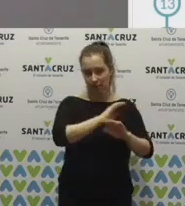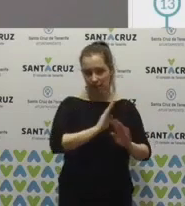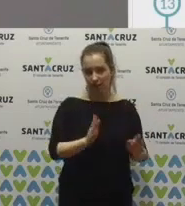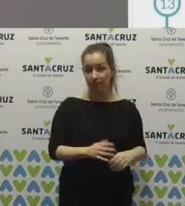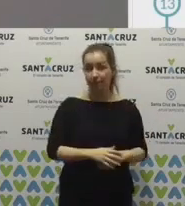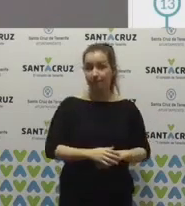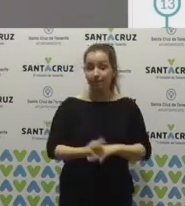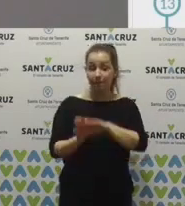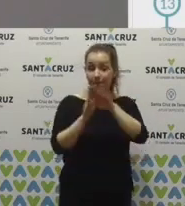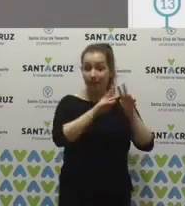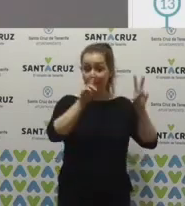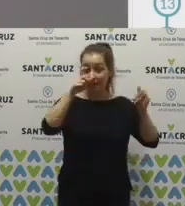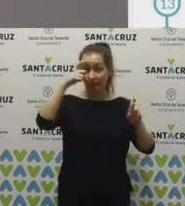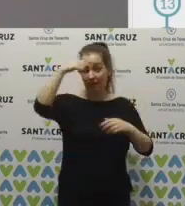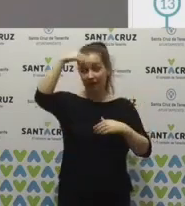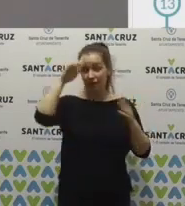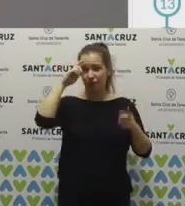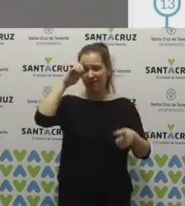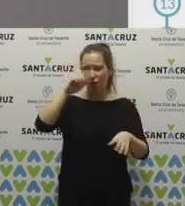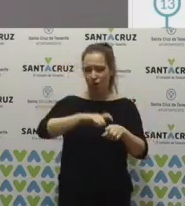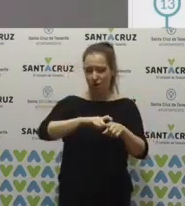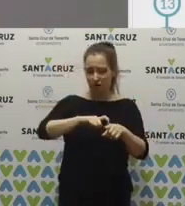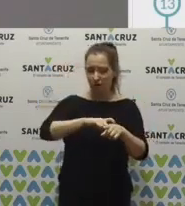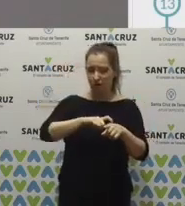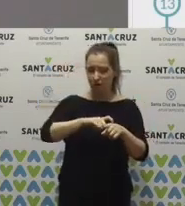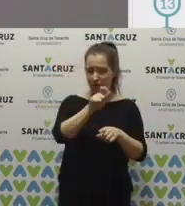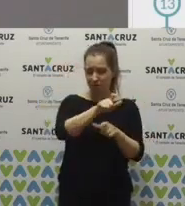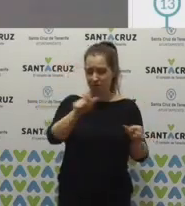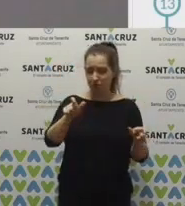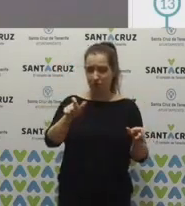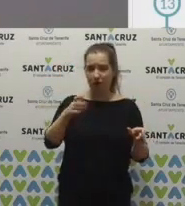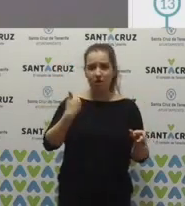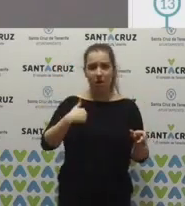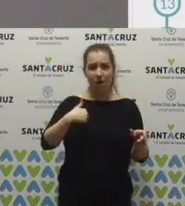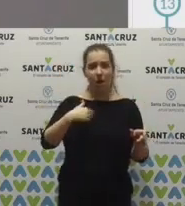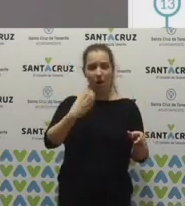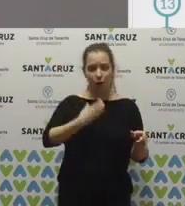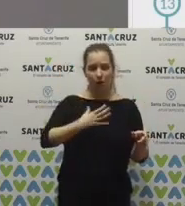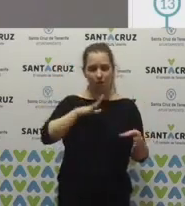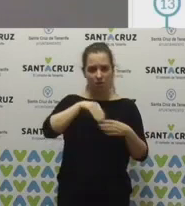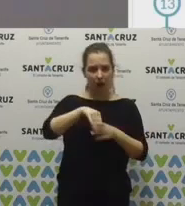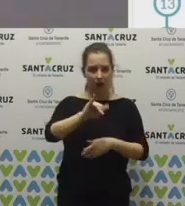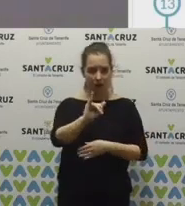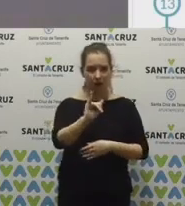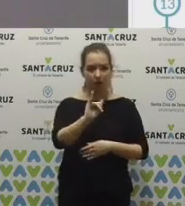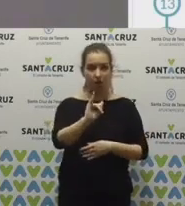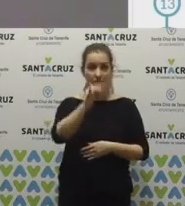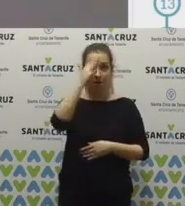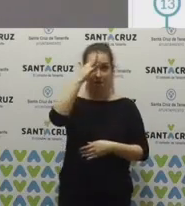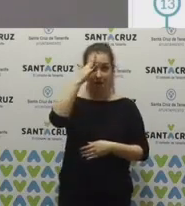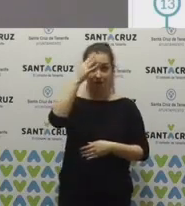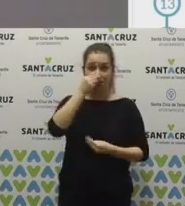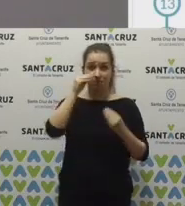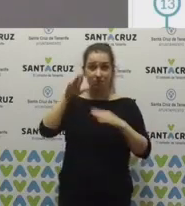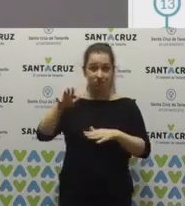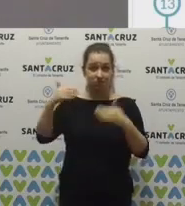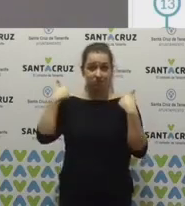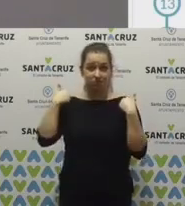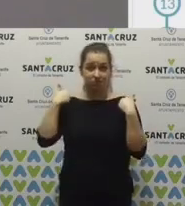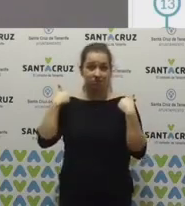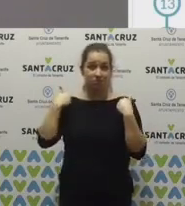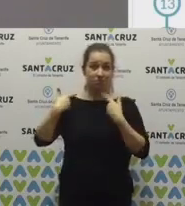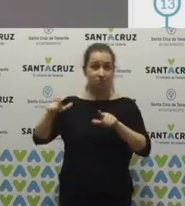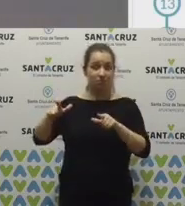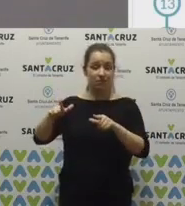de las personas ya el ayuntamiento lo tiene aunque eso creemos que le corresponde a la unidad de salud mental de la consejería de